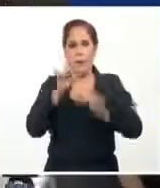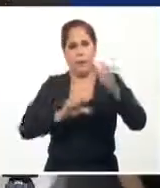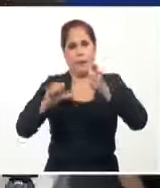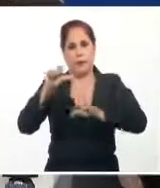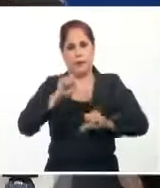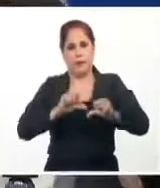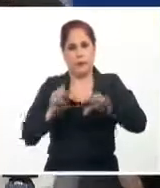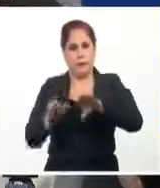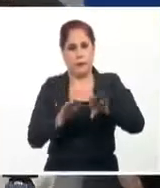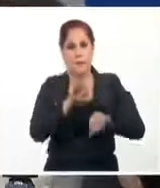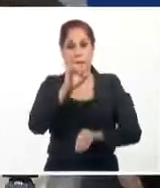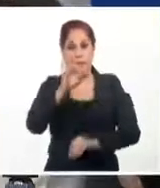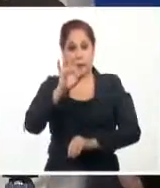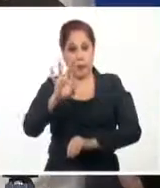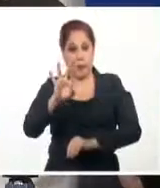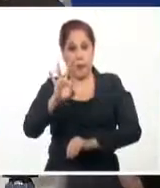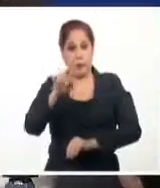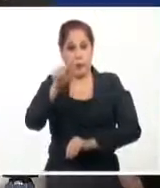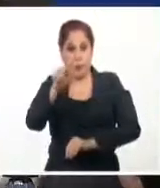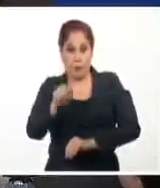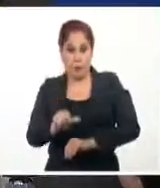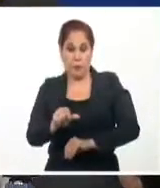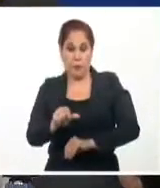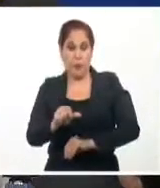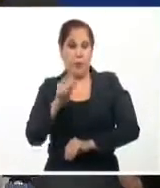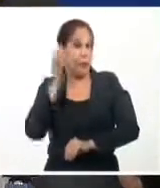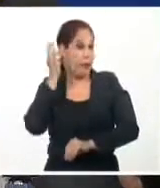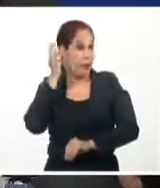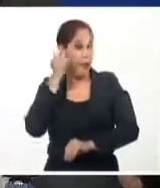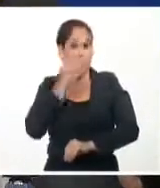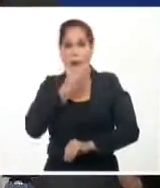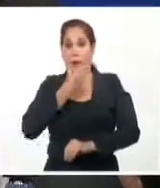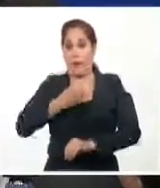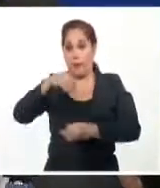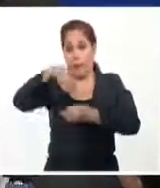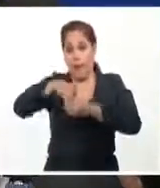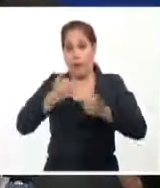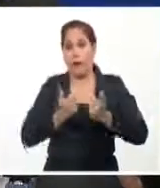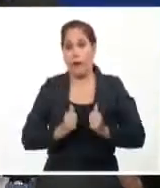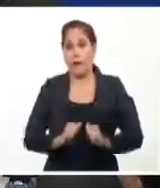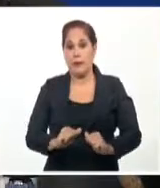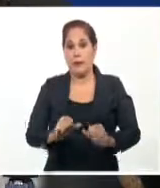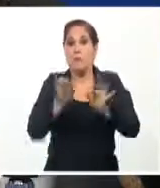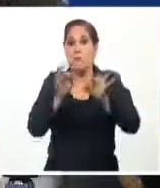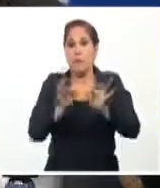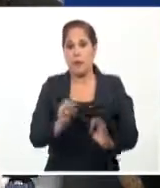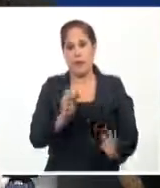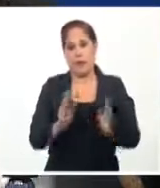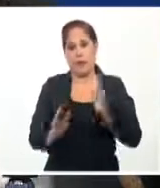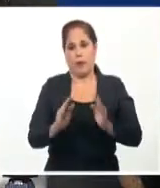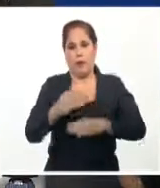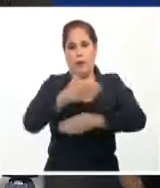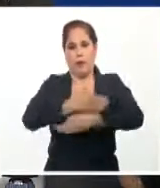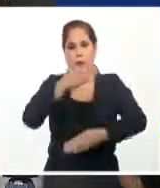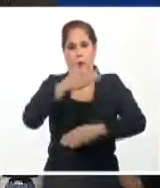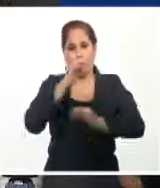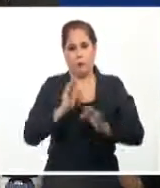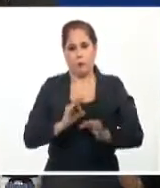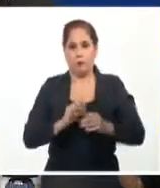El 78% de las niñas y de las mujeres que viven en Cuba nacieron bajo los impedimentos de la